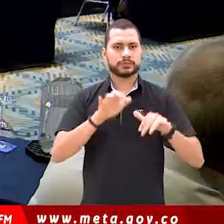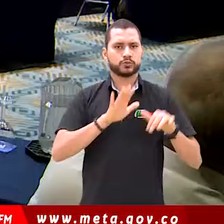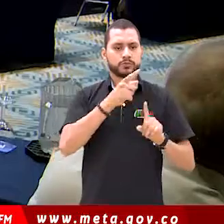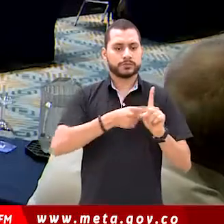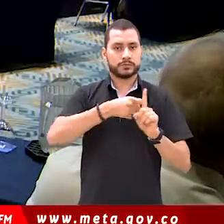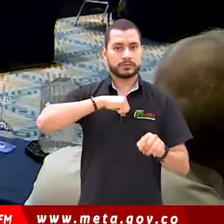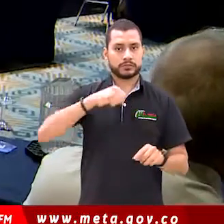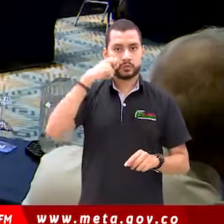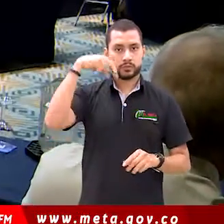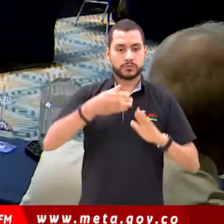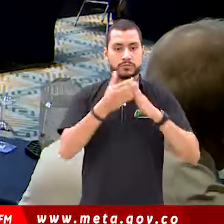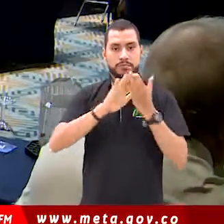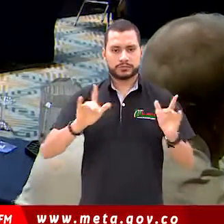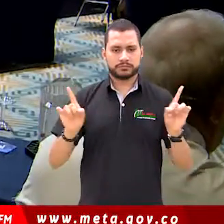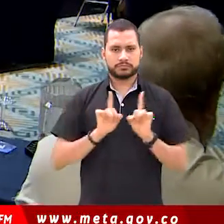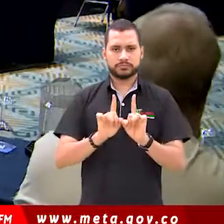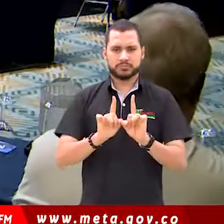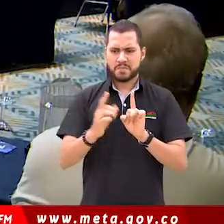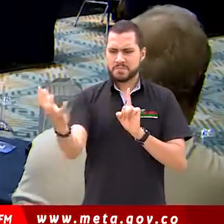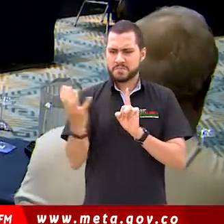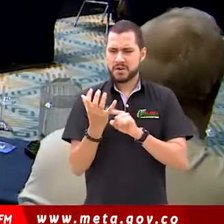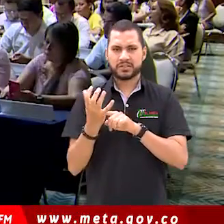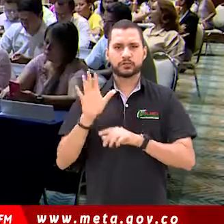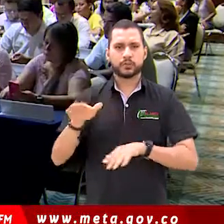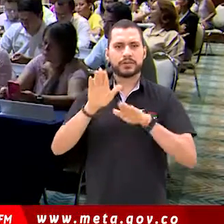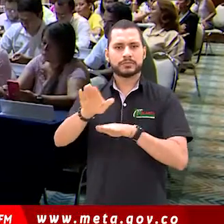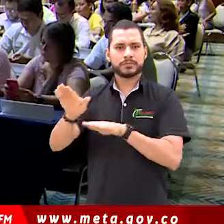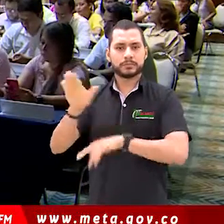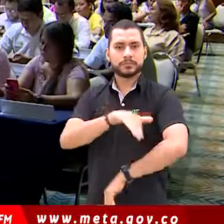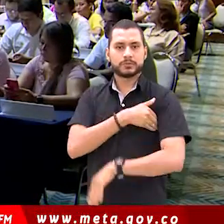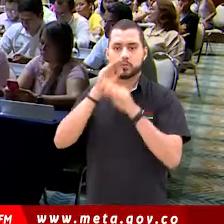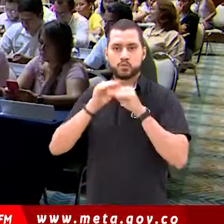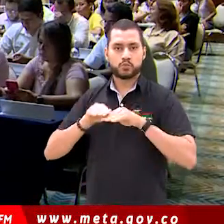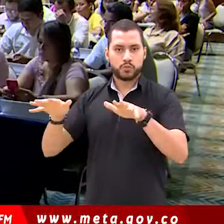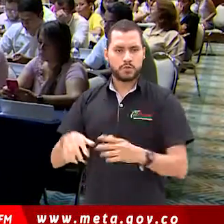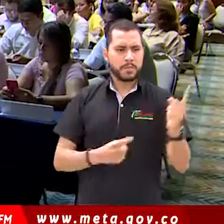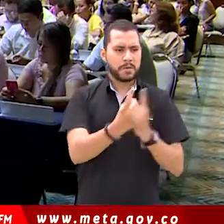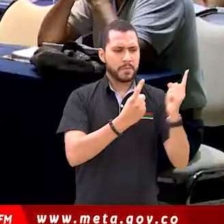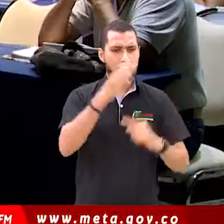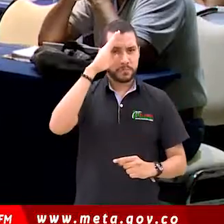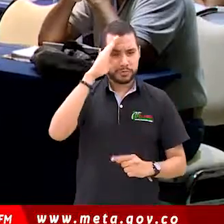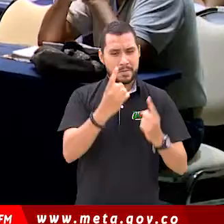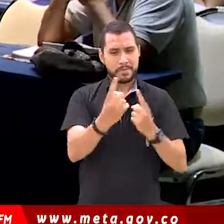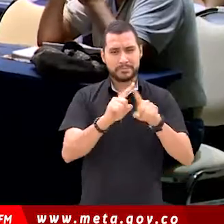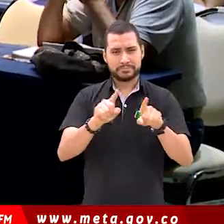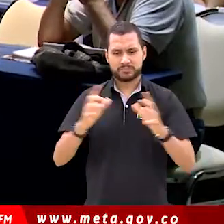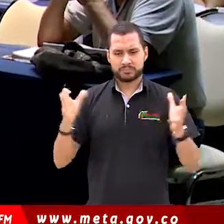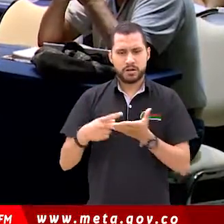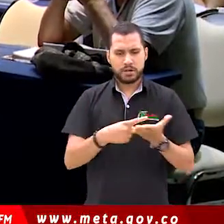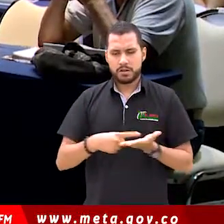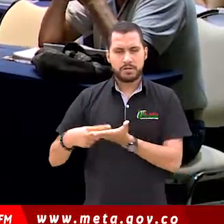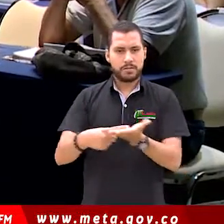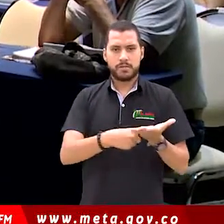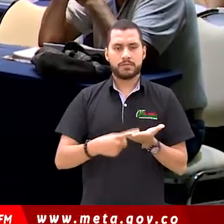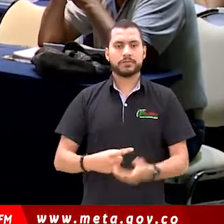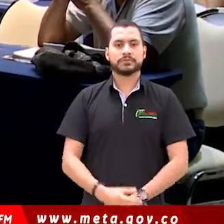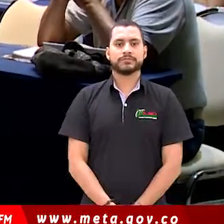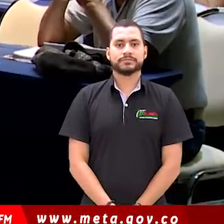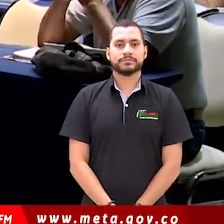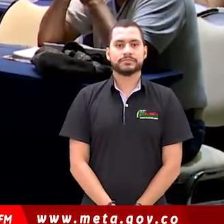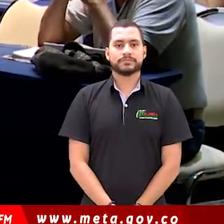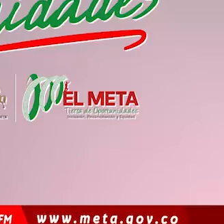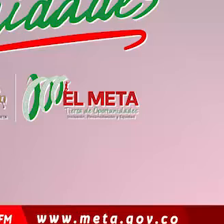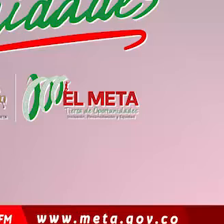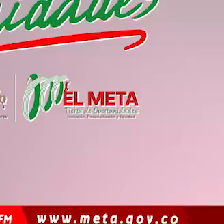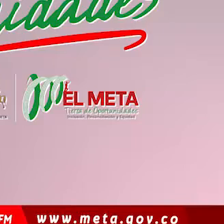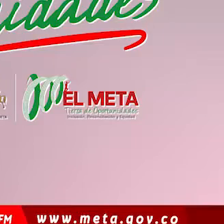Ampliado, con participación de los alcaldes, representantes del Ministerio Público, la Mesa Departamental de Víctimas y autoridades militares y